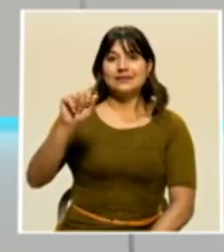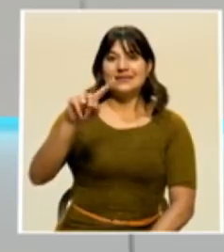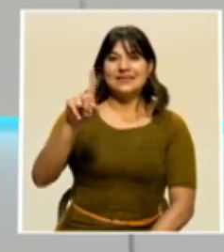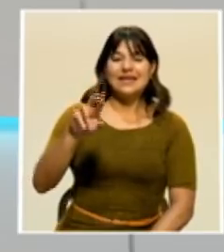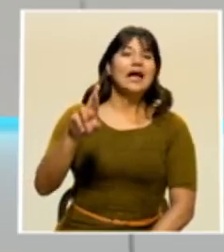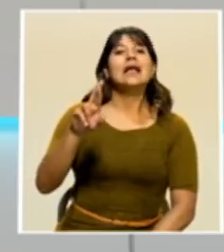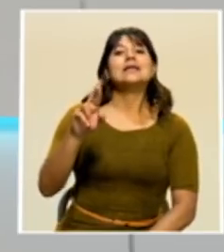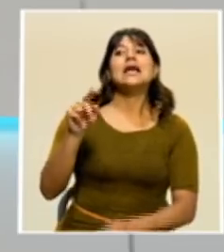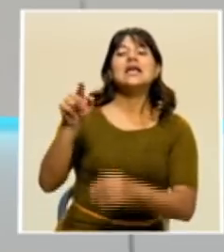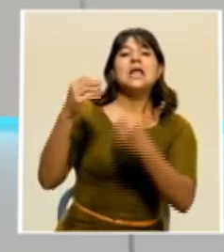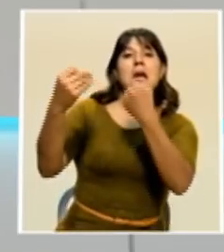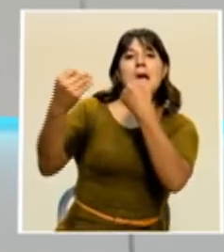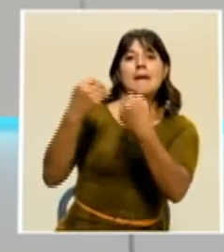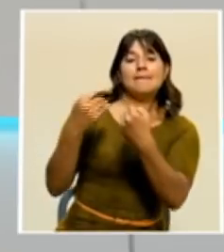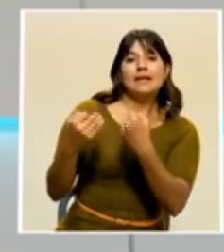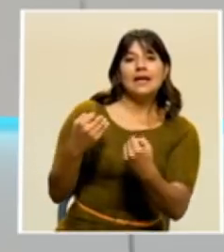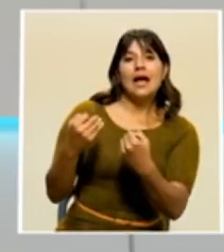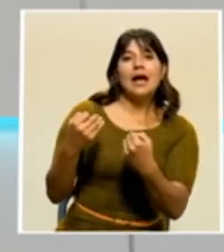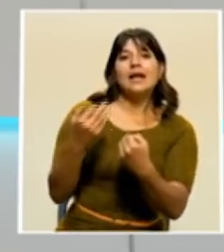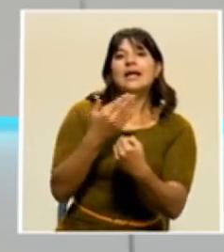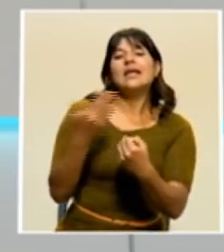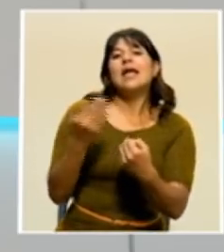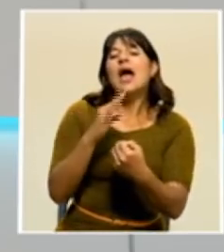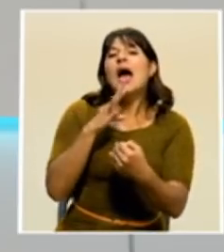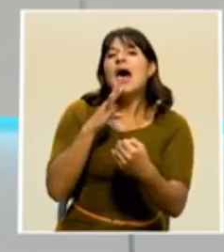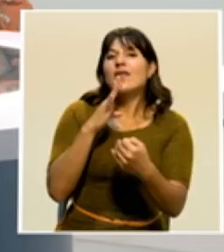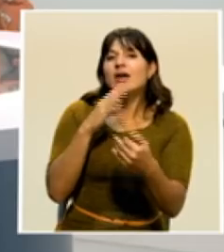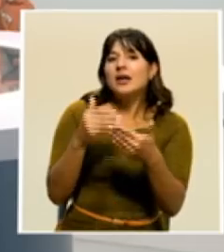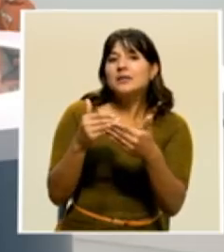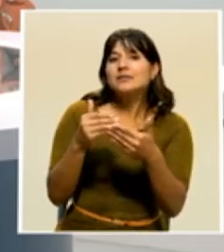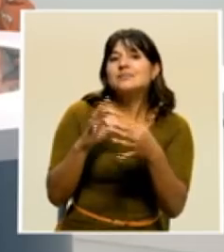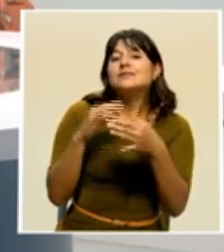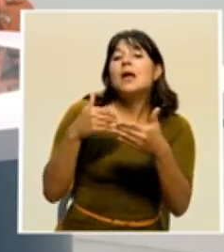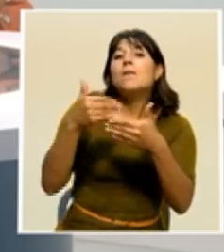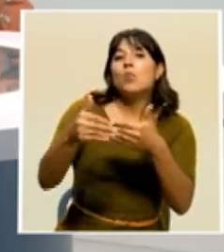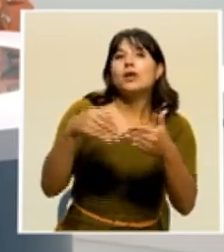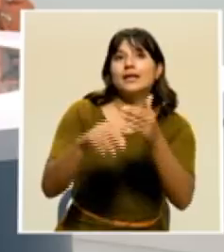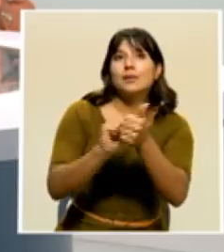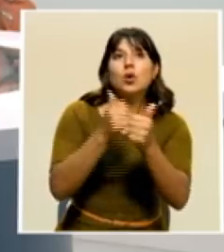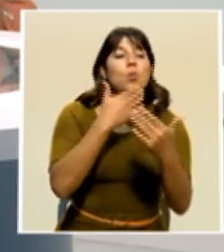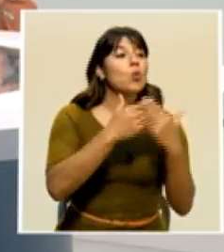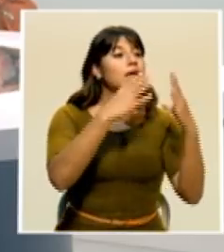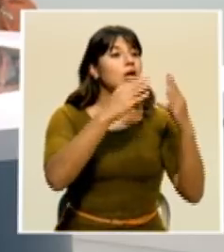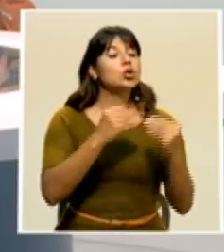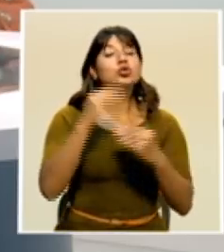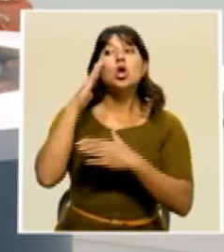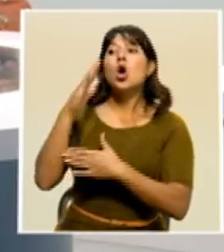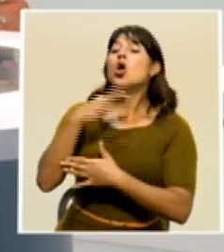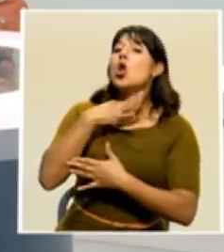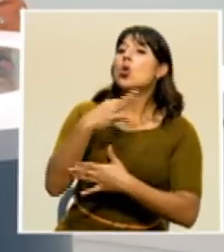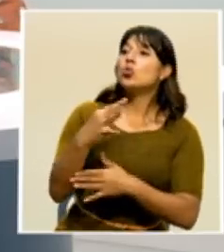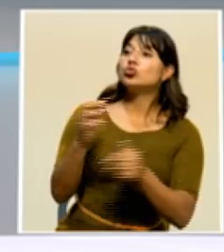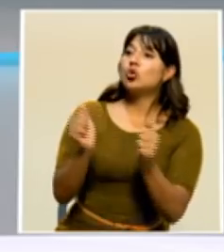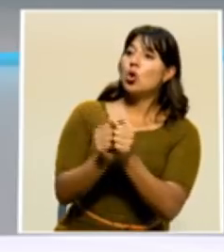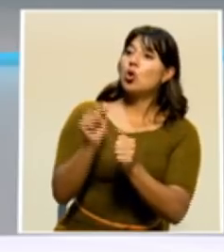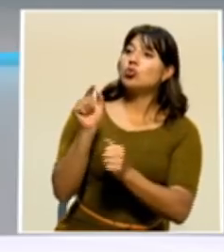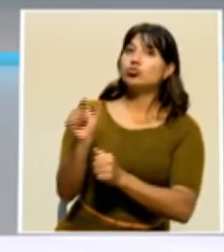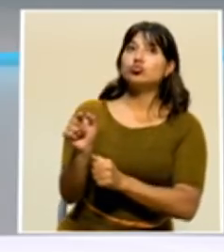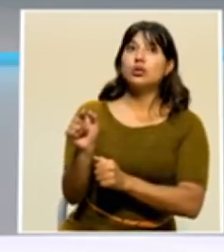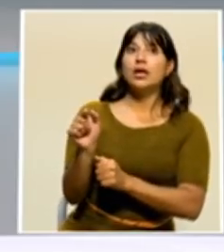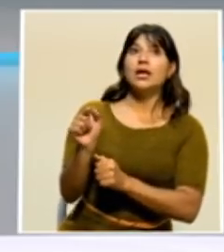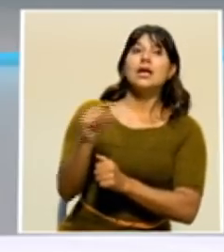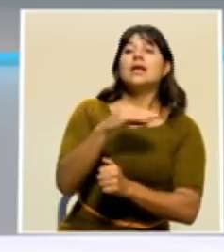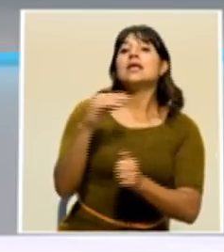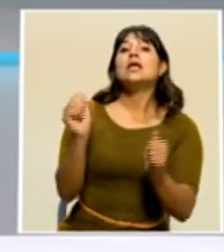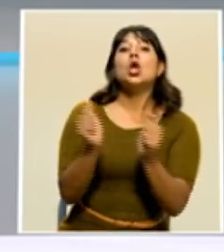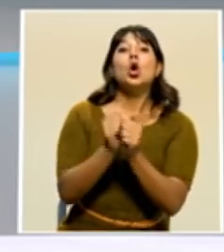de lo que dentro de un ratito nos tienen preparados. Buenas noches, Andrea. Hola, ¿qué tal, don Ernesto? Un gusto estar con usted y también con ustedes que nos